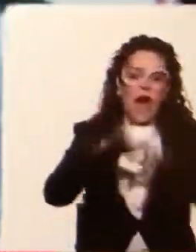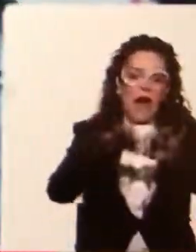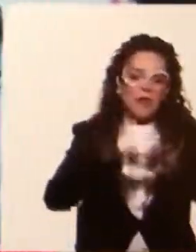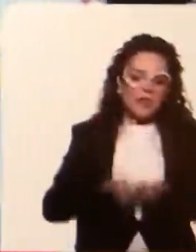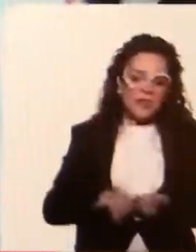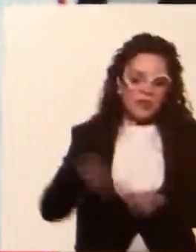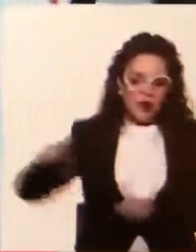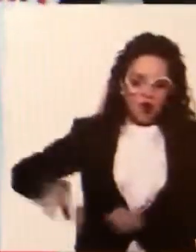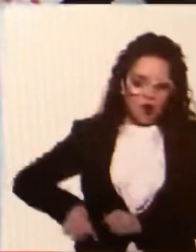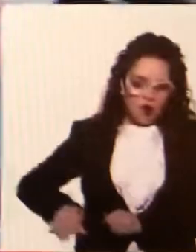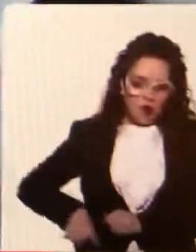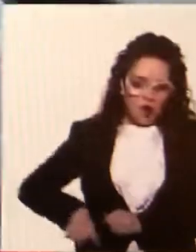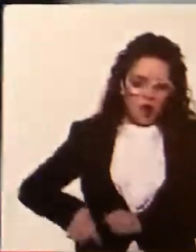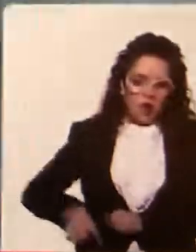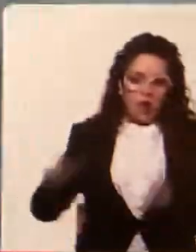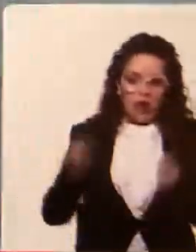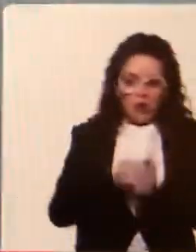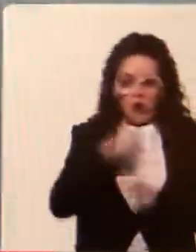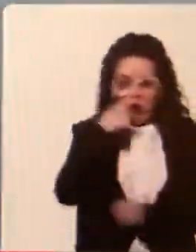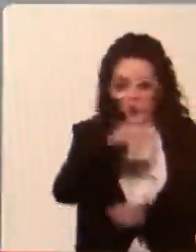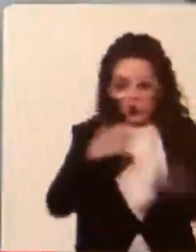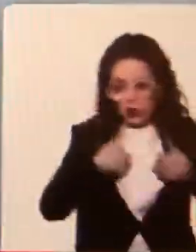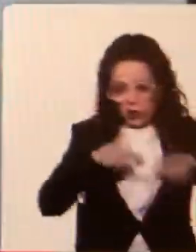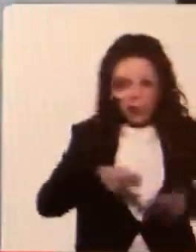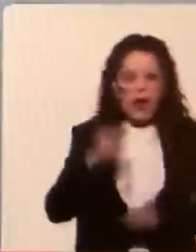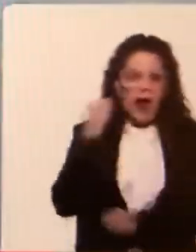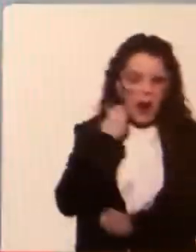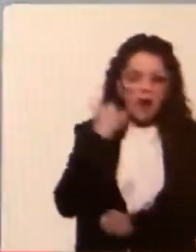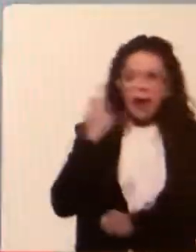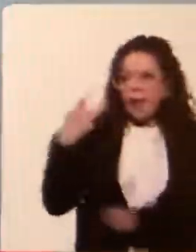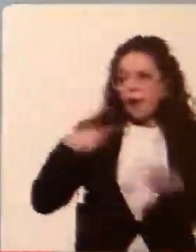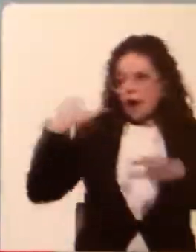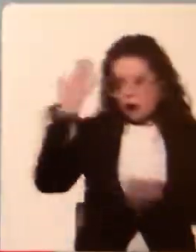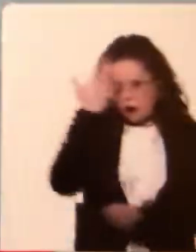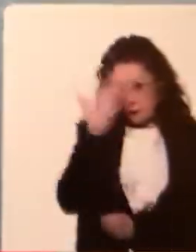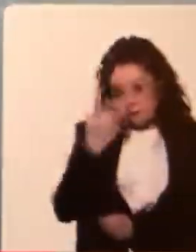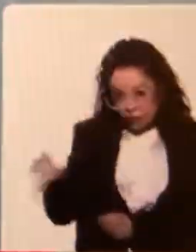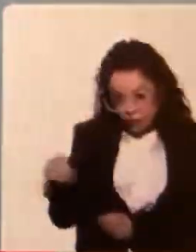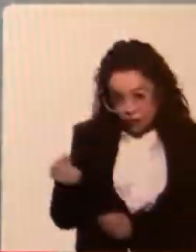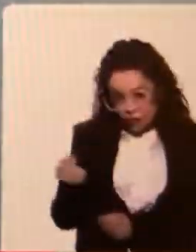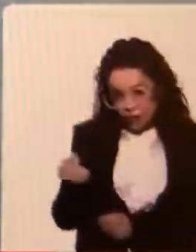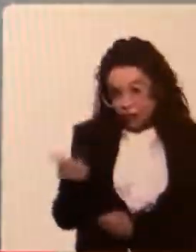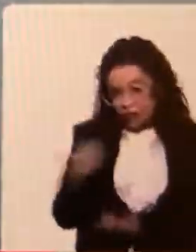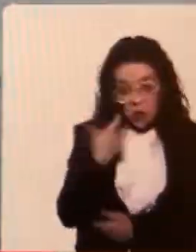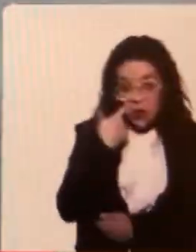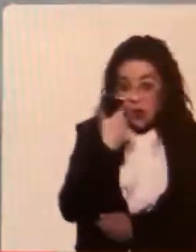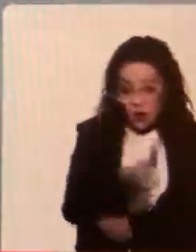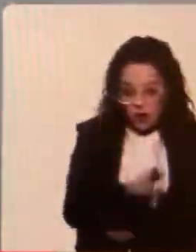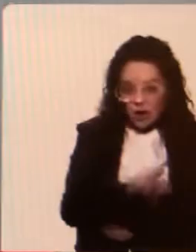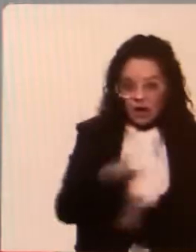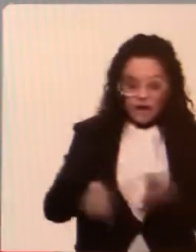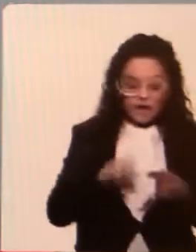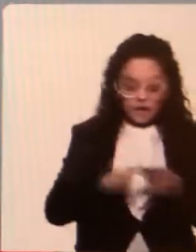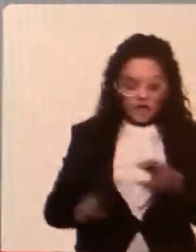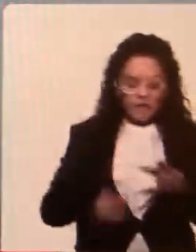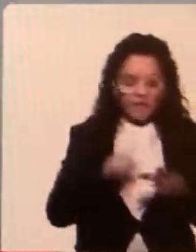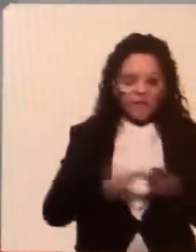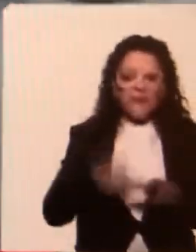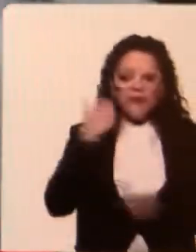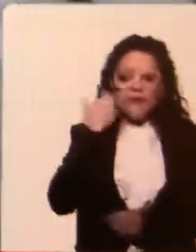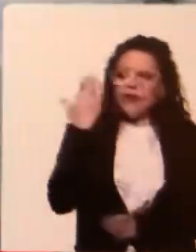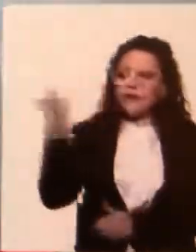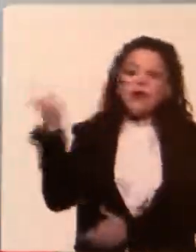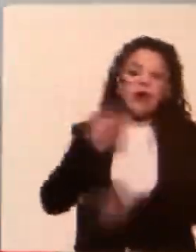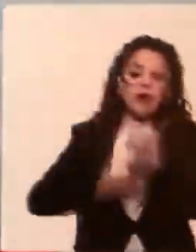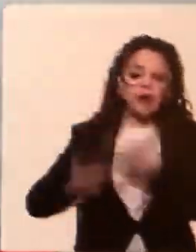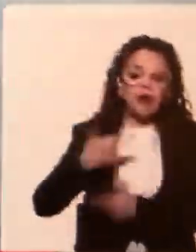todo para que no se sepa la verdad pues así es amigos Gracias por llegar hasta el final de este